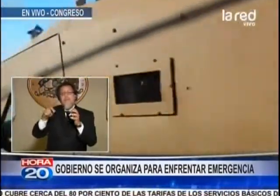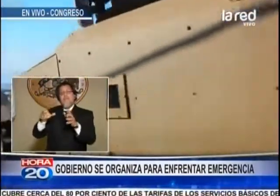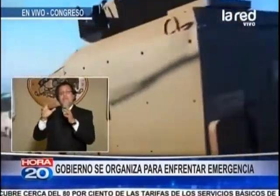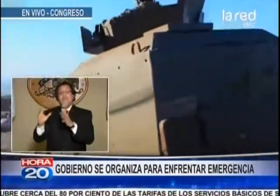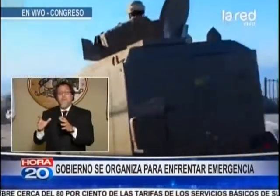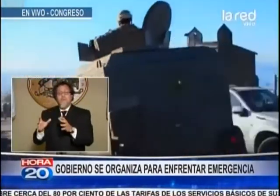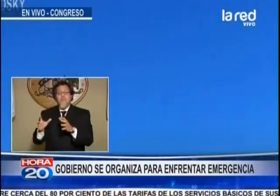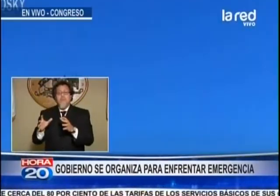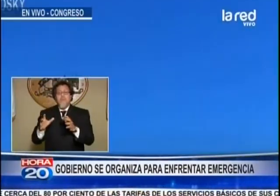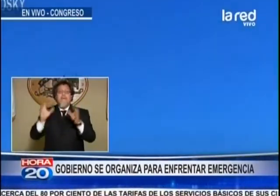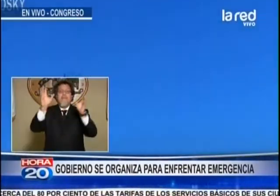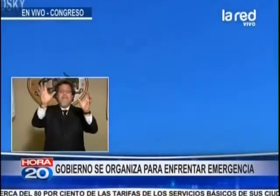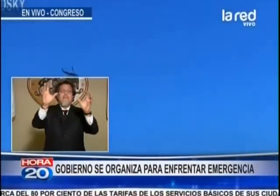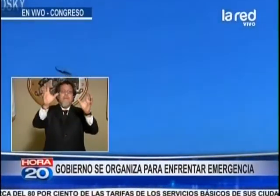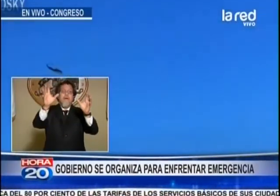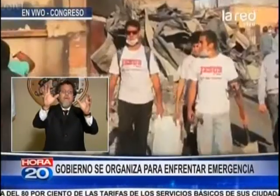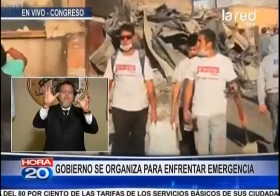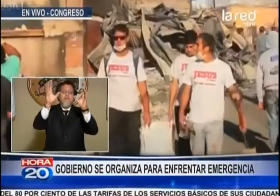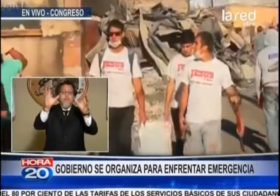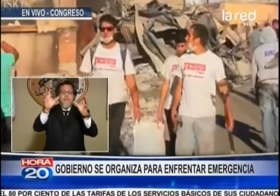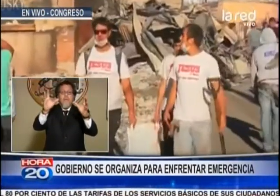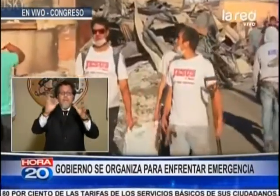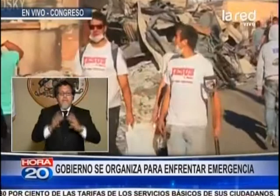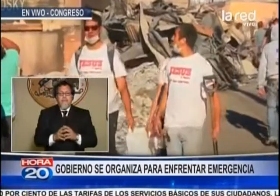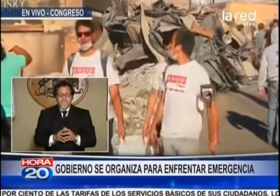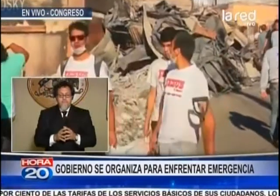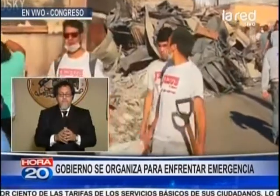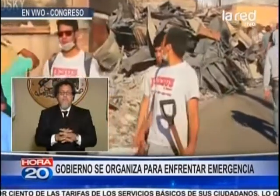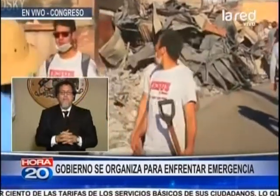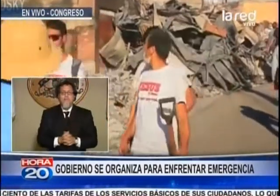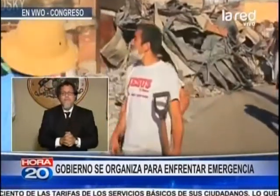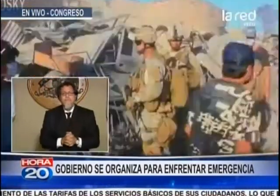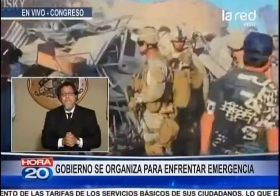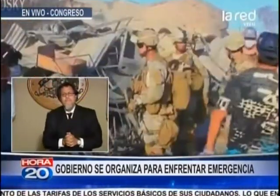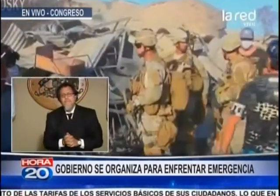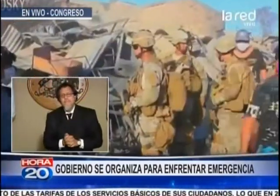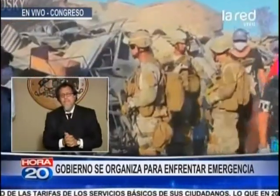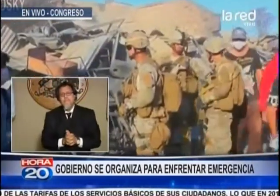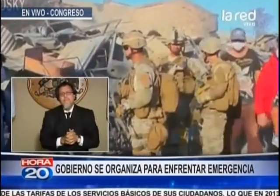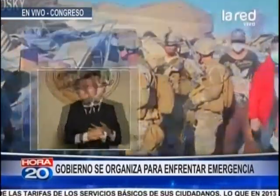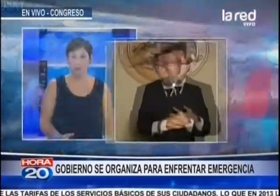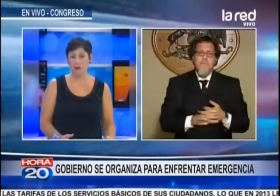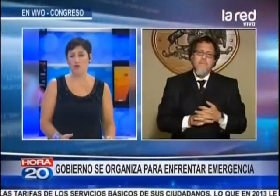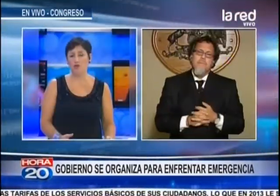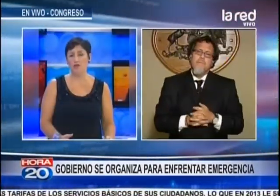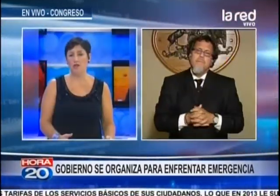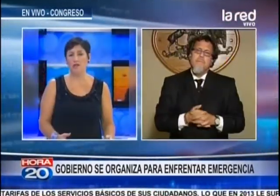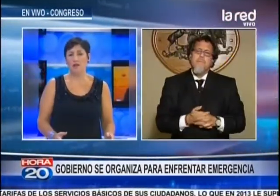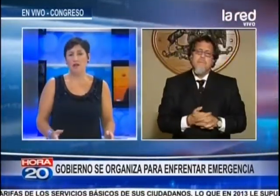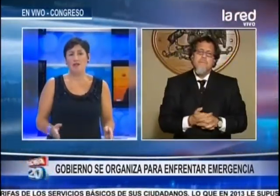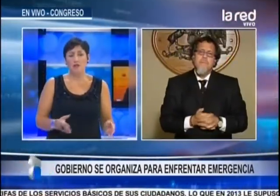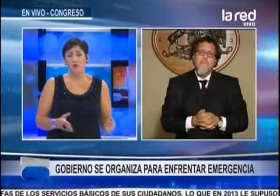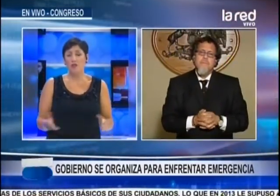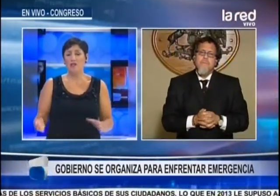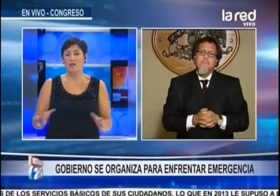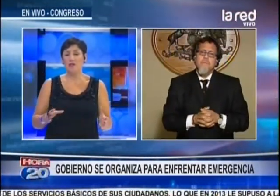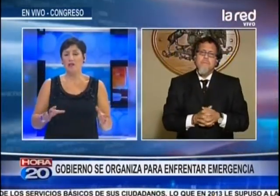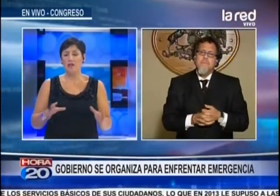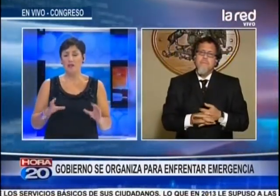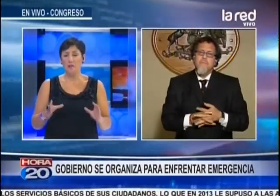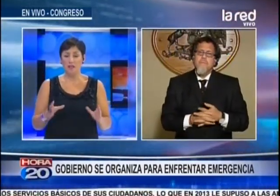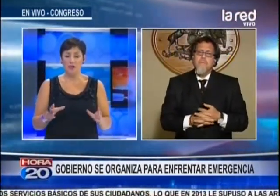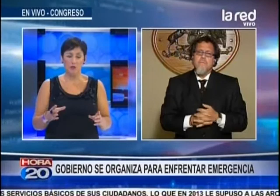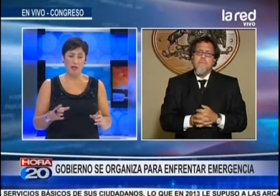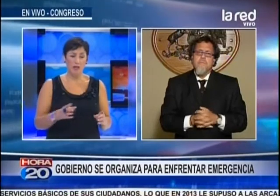más, en un mes más, cuál va a ser la solución, ya van a estar instalados en sus terrenos la gente. Sí, te escucho. Quería preguntarle por los plazos y si a esta altura se